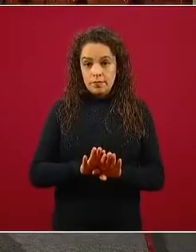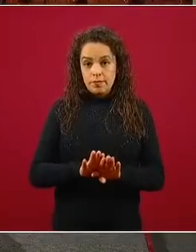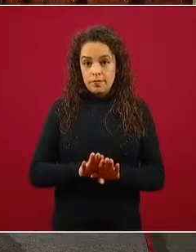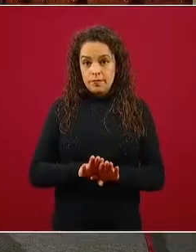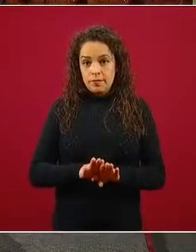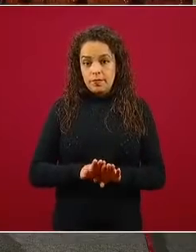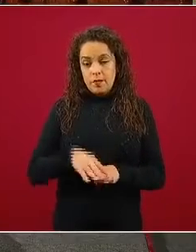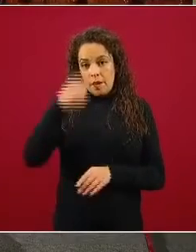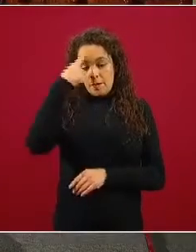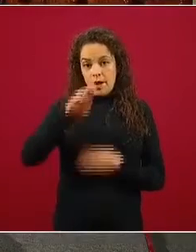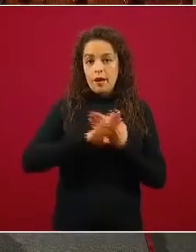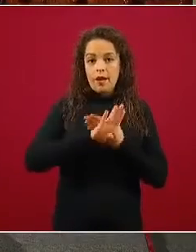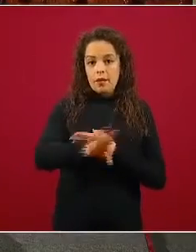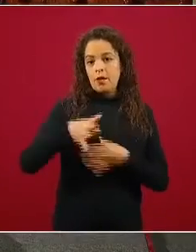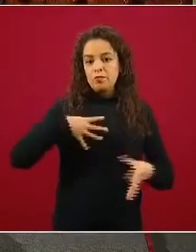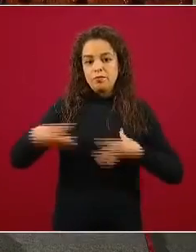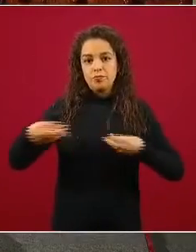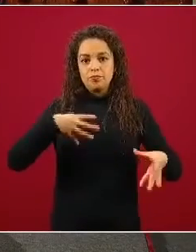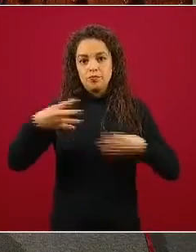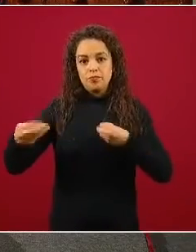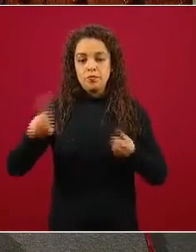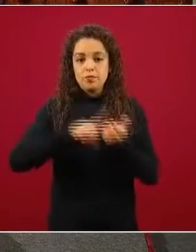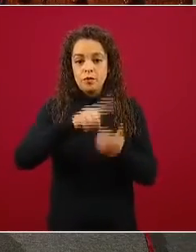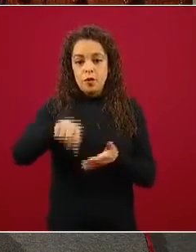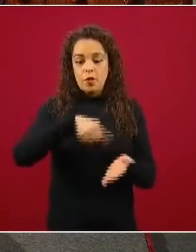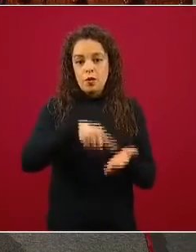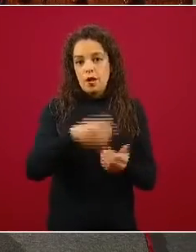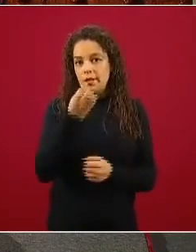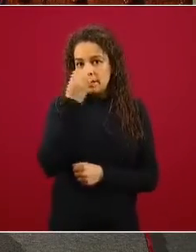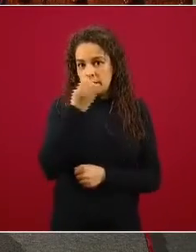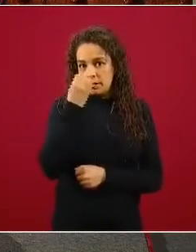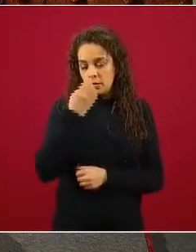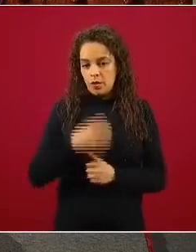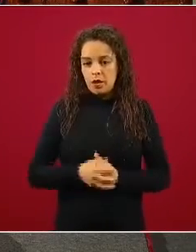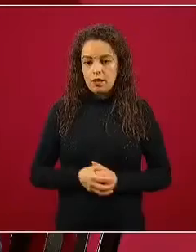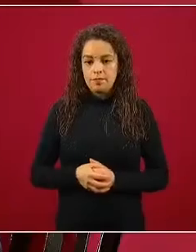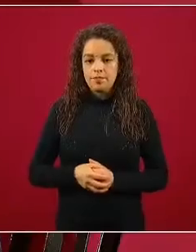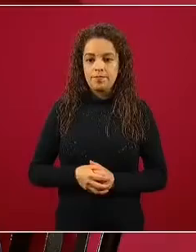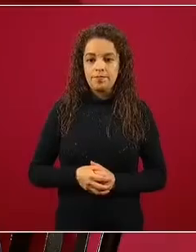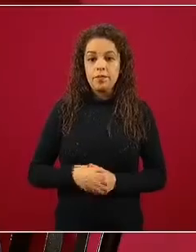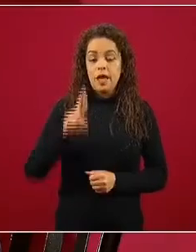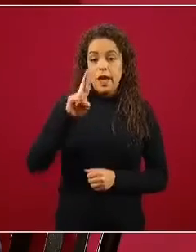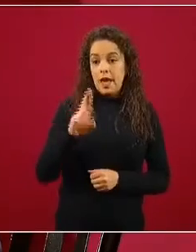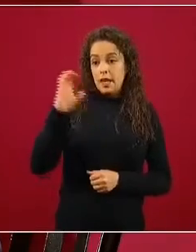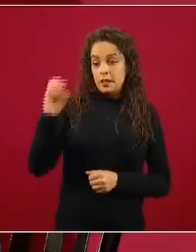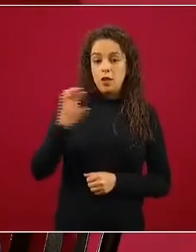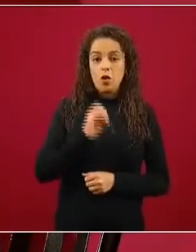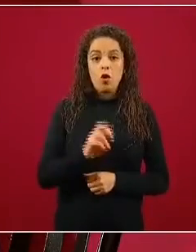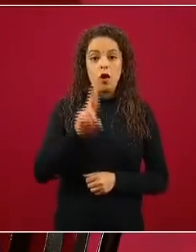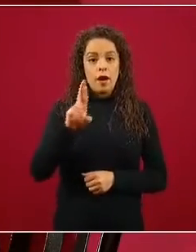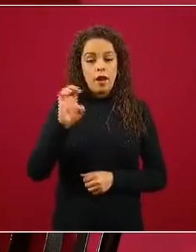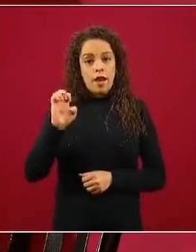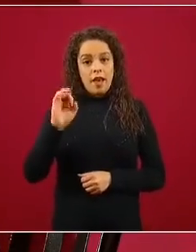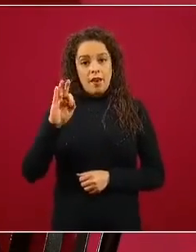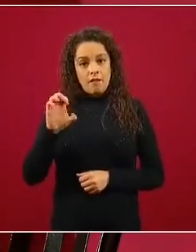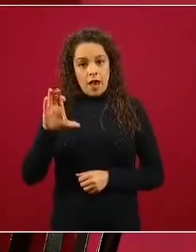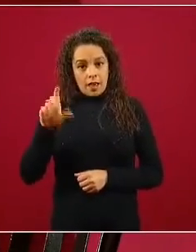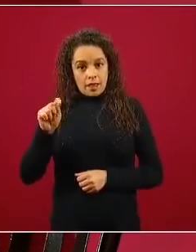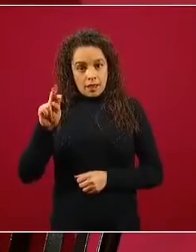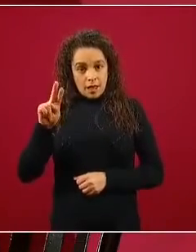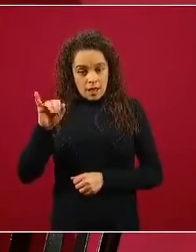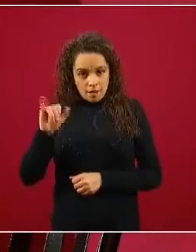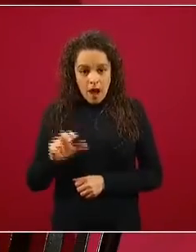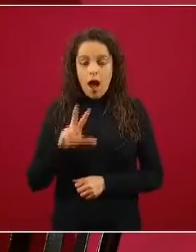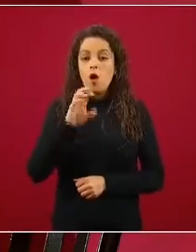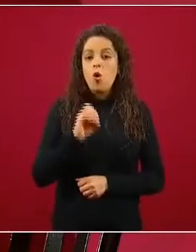las cadenas de transmisión que pudieran darse en un recinto escolar. Respecto a esta medida R0 o R efectiva o RT, según donde